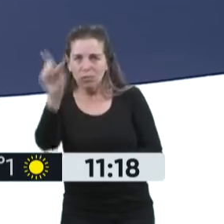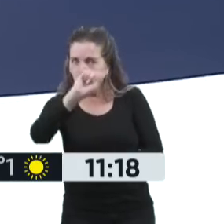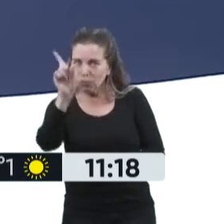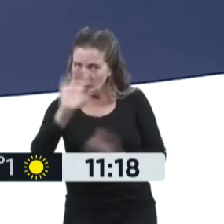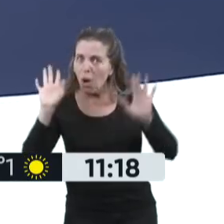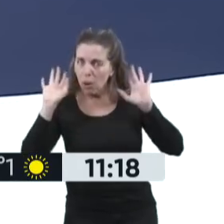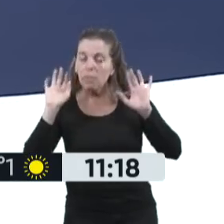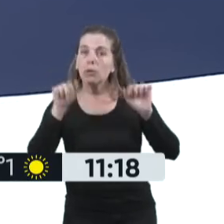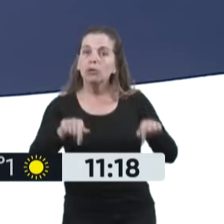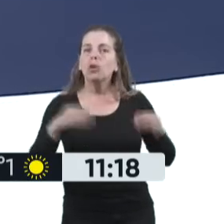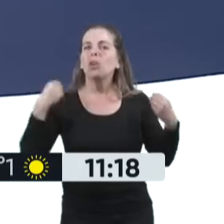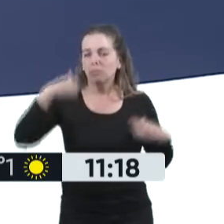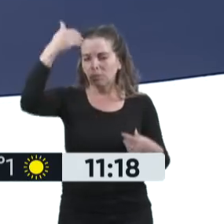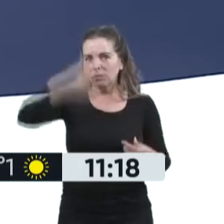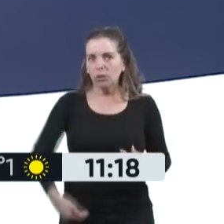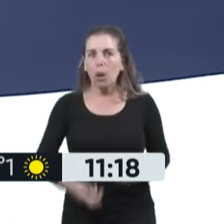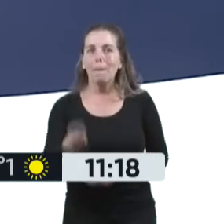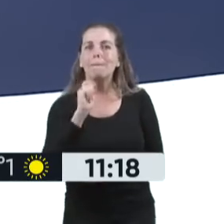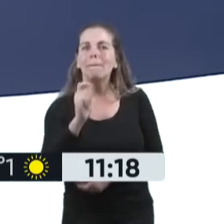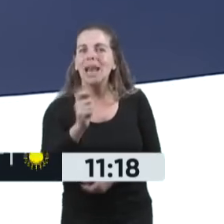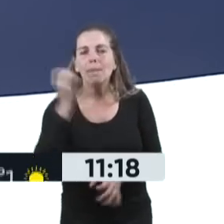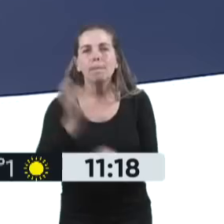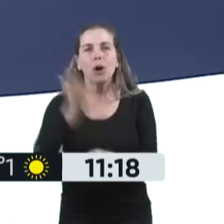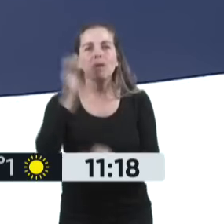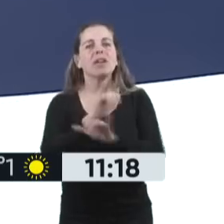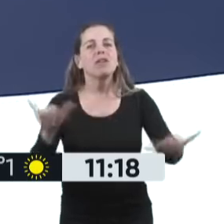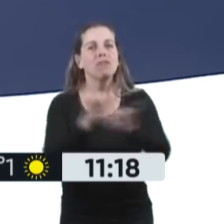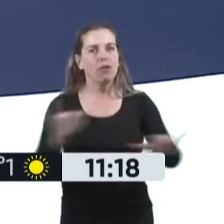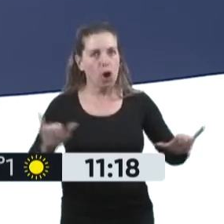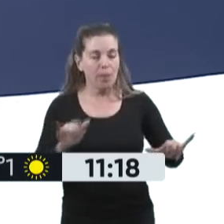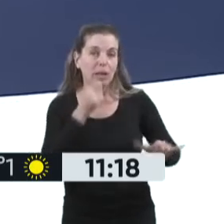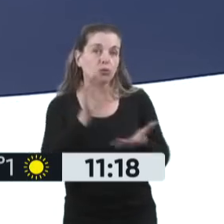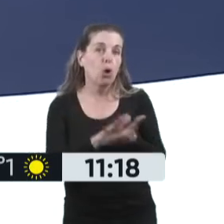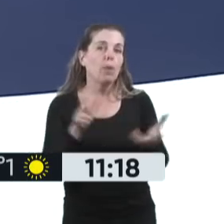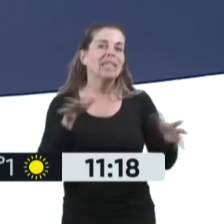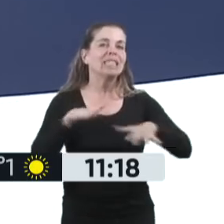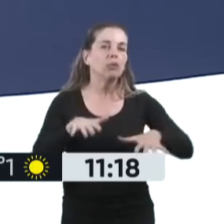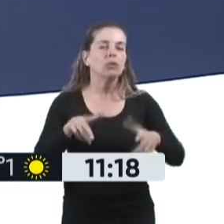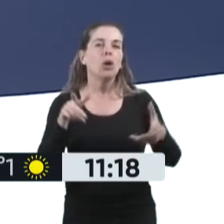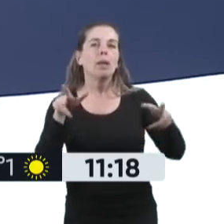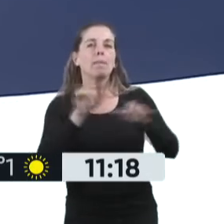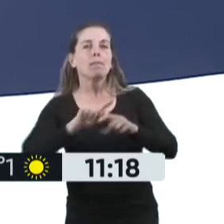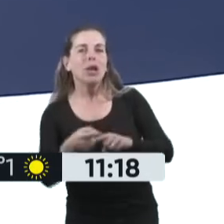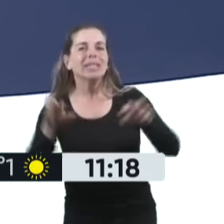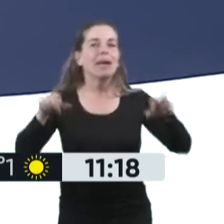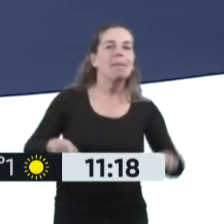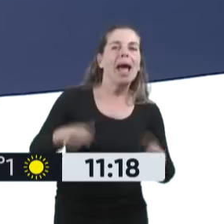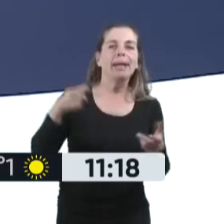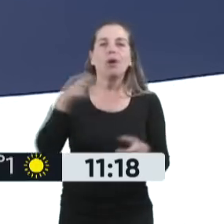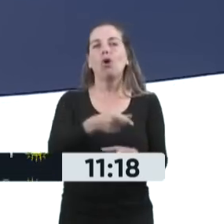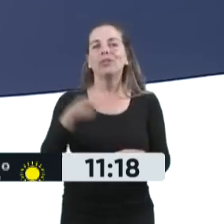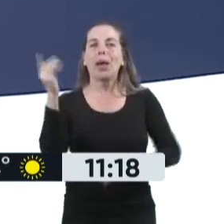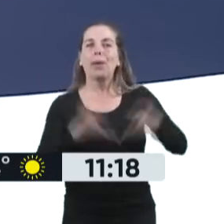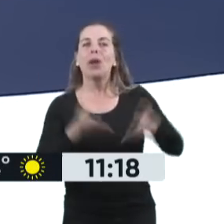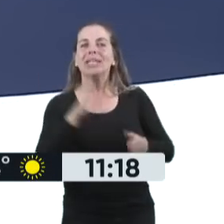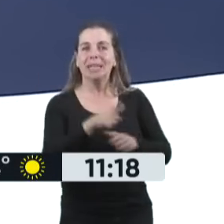una periodista que informa sobre las políticas, en este caso, de violencia de género. El mismo